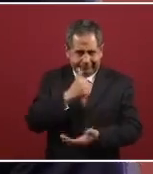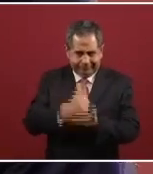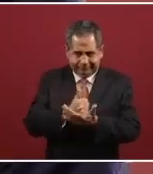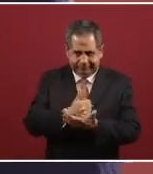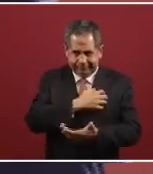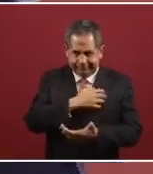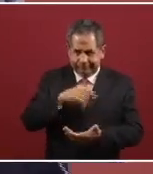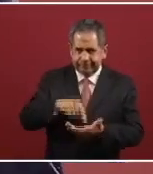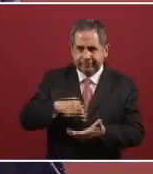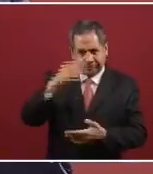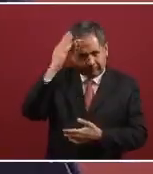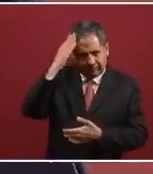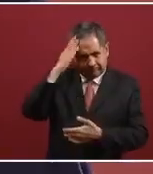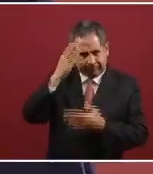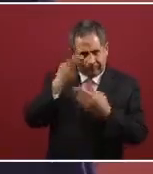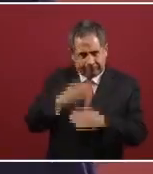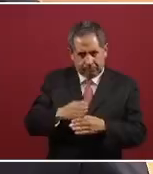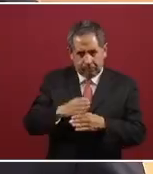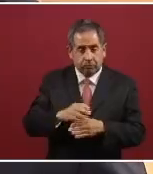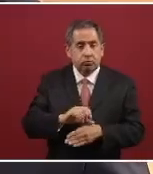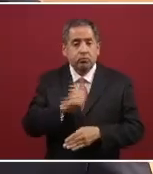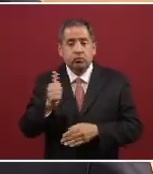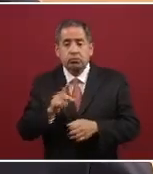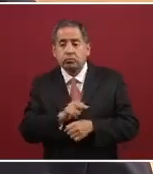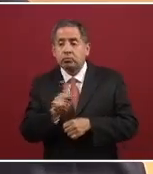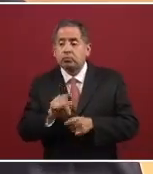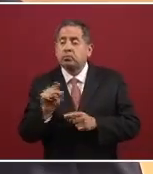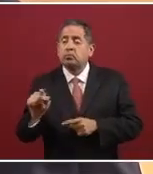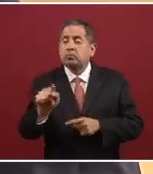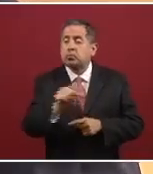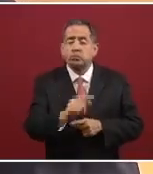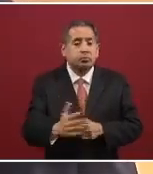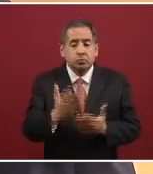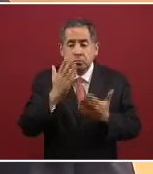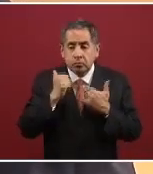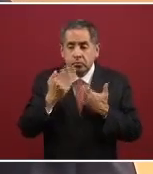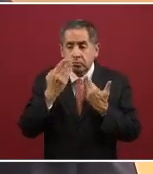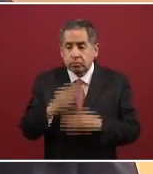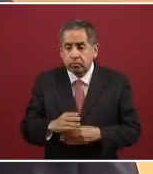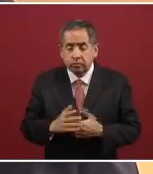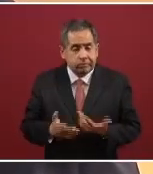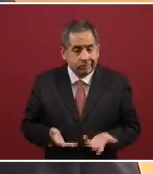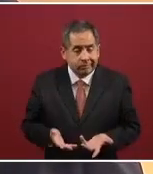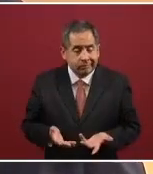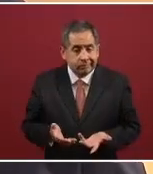Entonces, hay municipios completos,